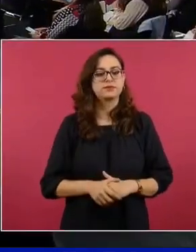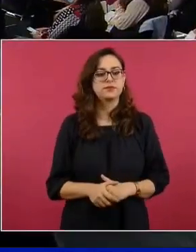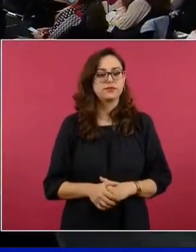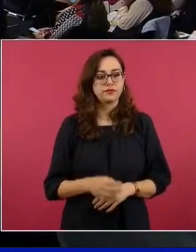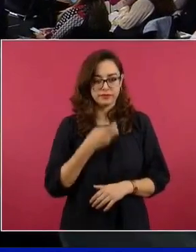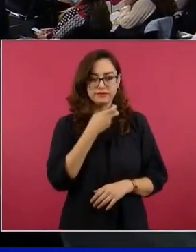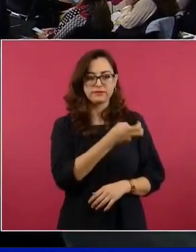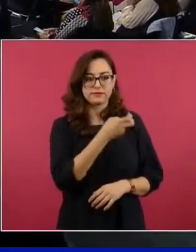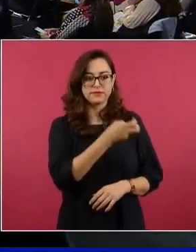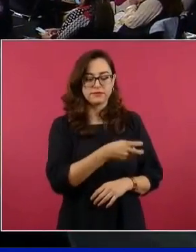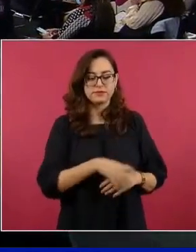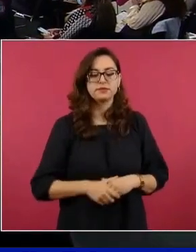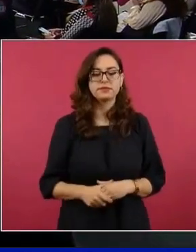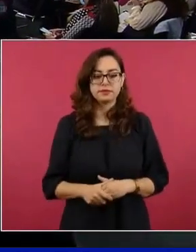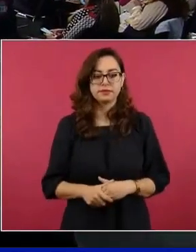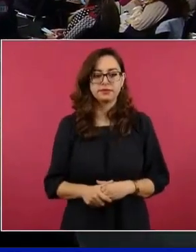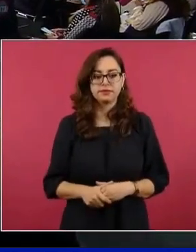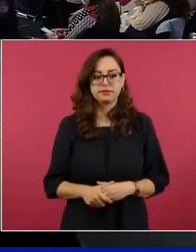Esto.